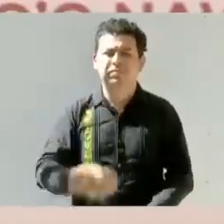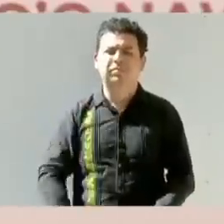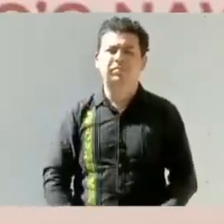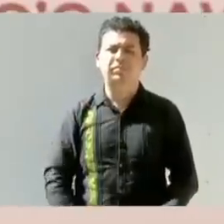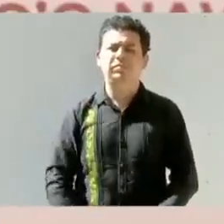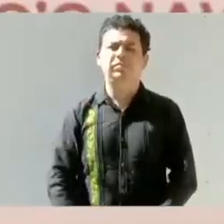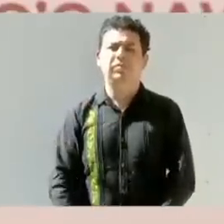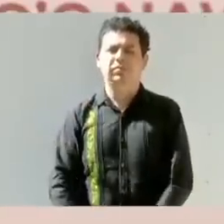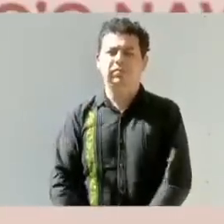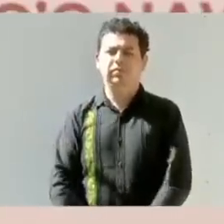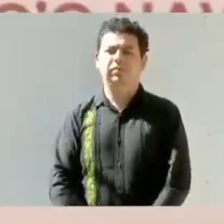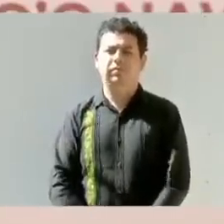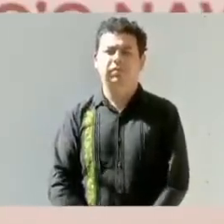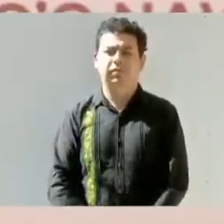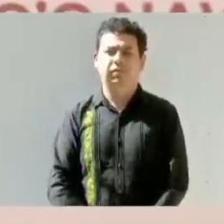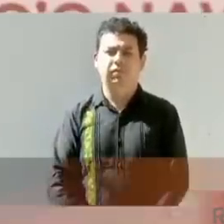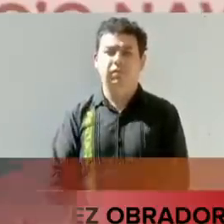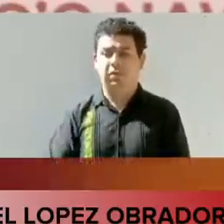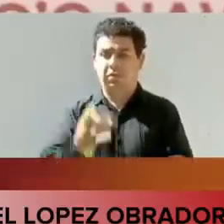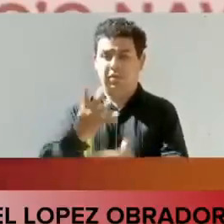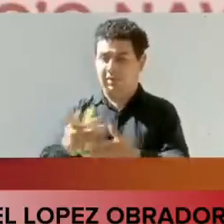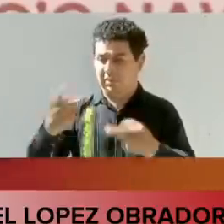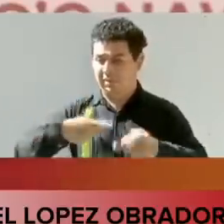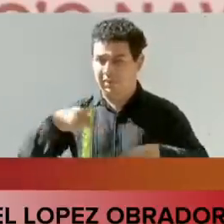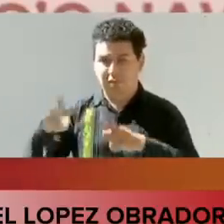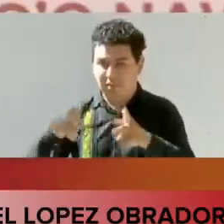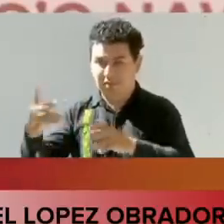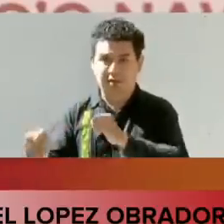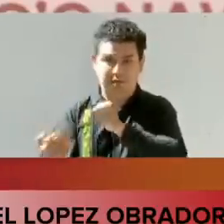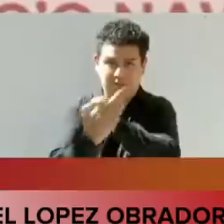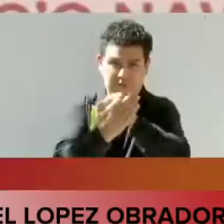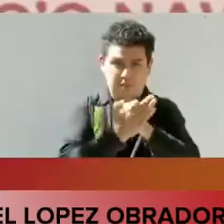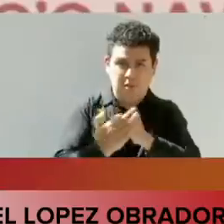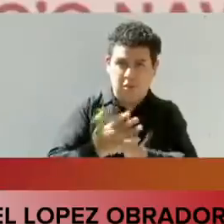tenemos el apoyo de la gente,